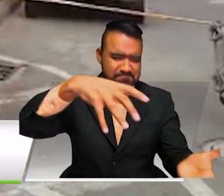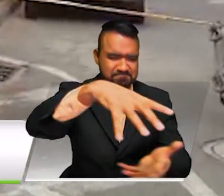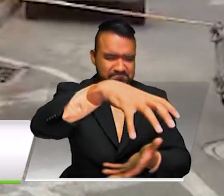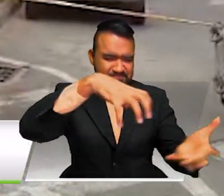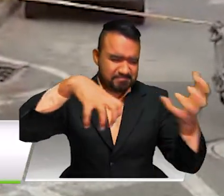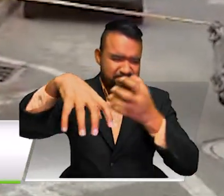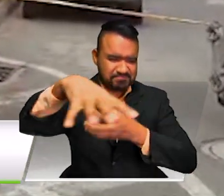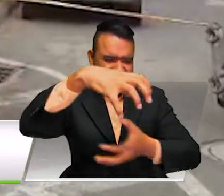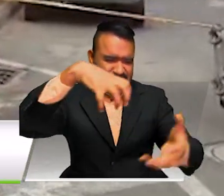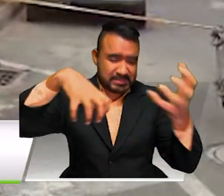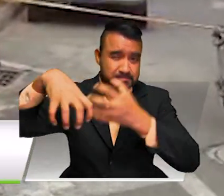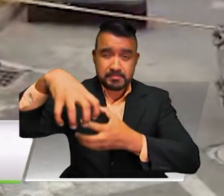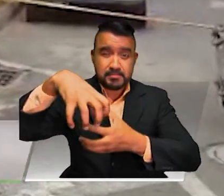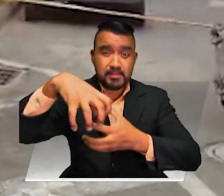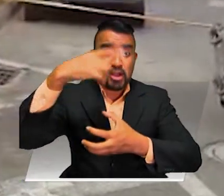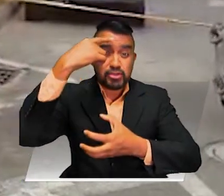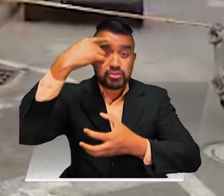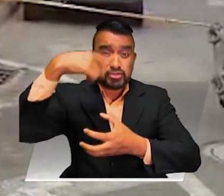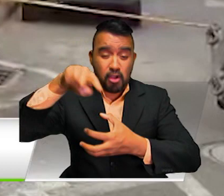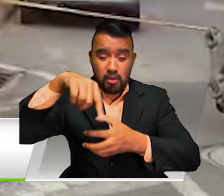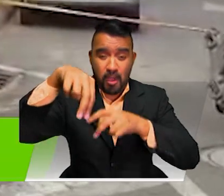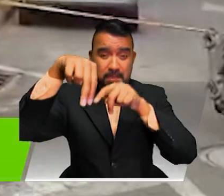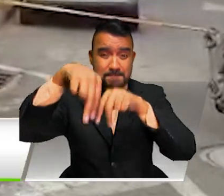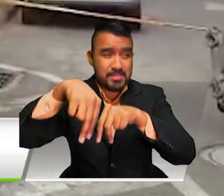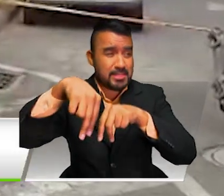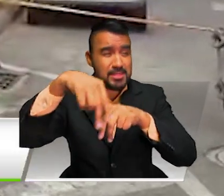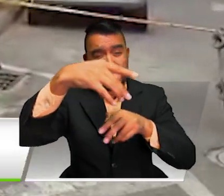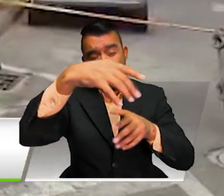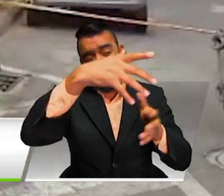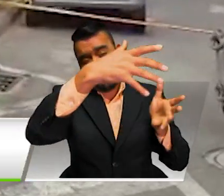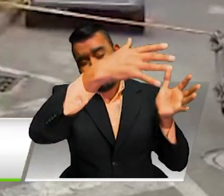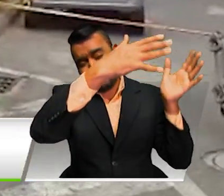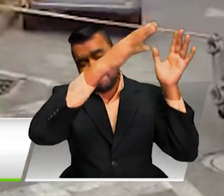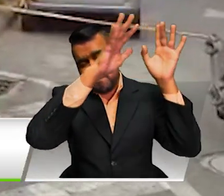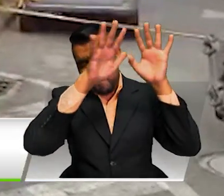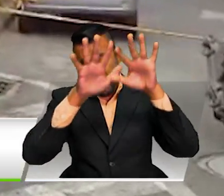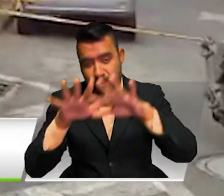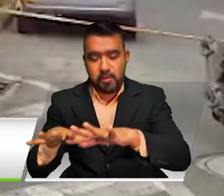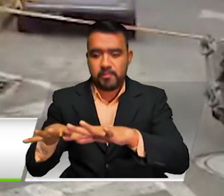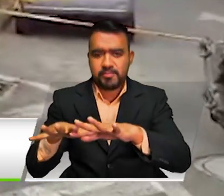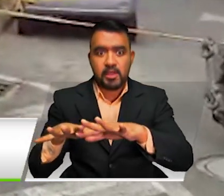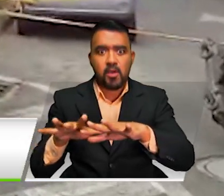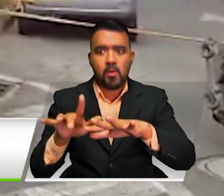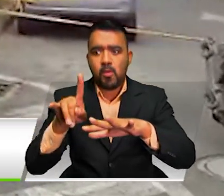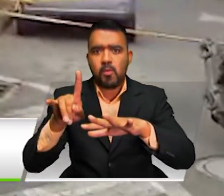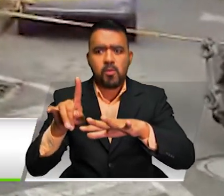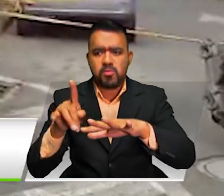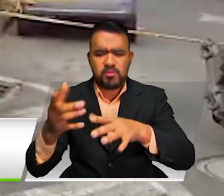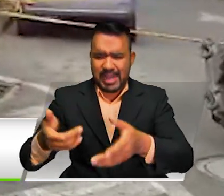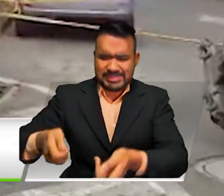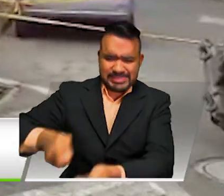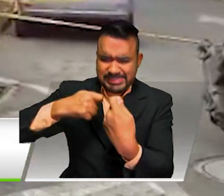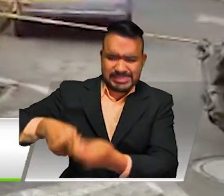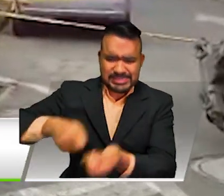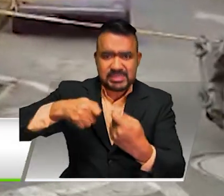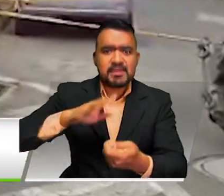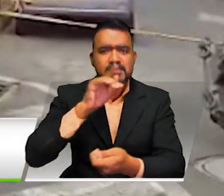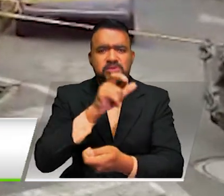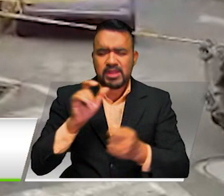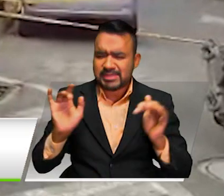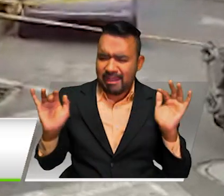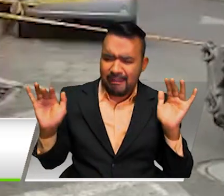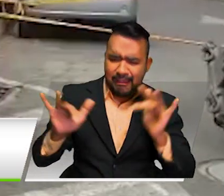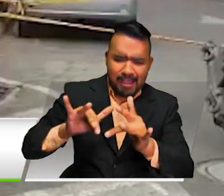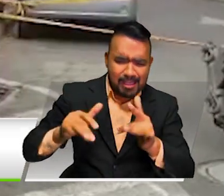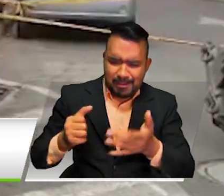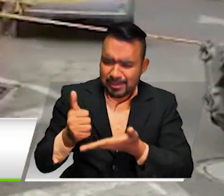de masa caiga sobre dos personas, dejando una totalmente atrapada. Luego, con labores de la comunidad,